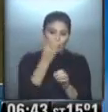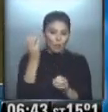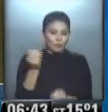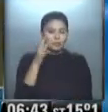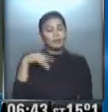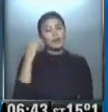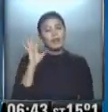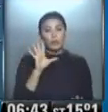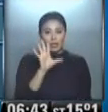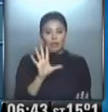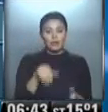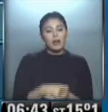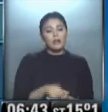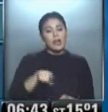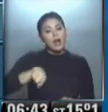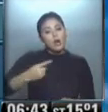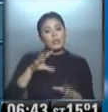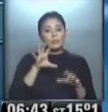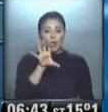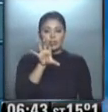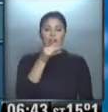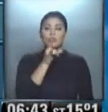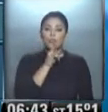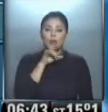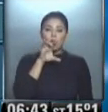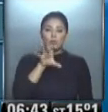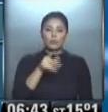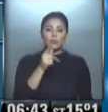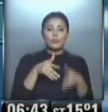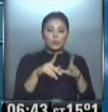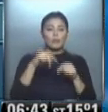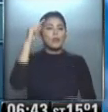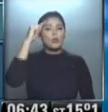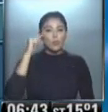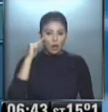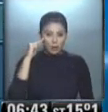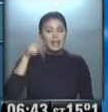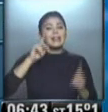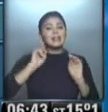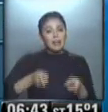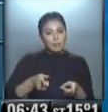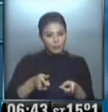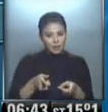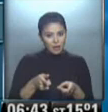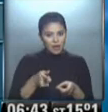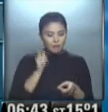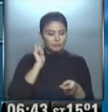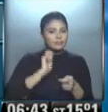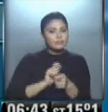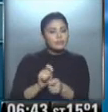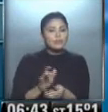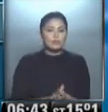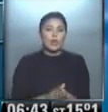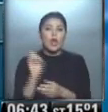de la pantalla. Vamos a la provincia de Tucumán, a la ruta nacional número 9, porque en este caso también hay trabajos que tienen que ver con